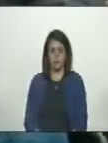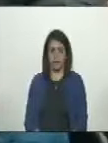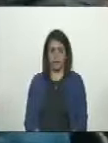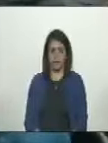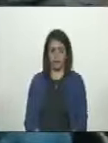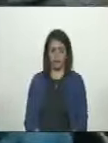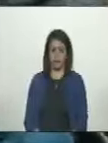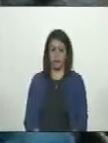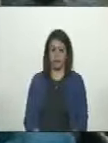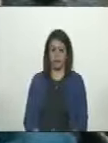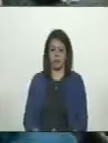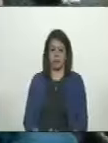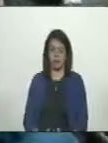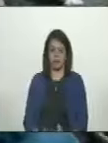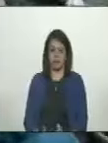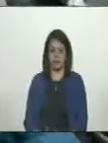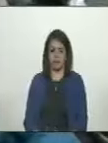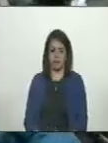Gracias.